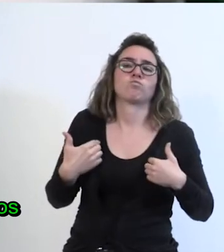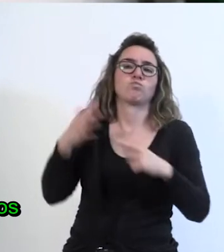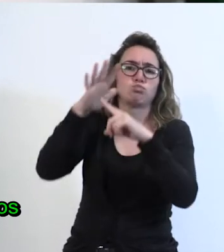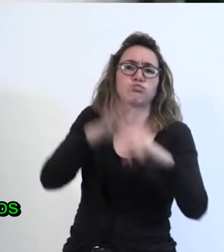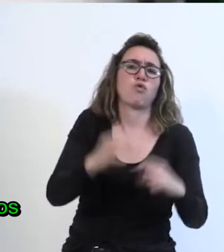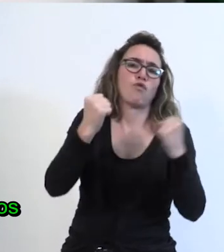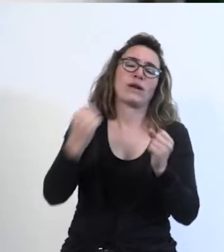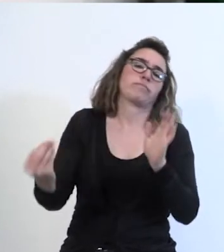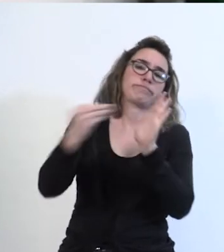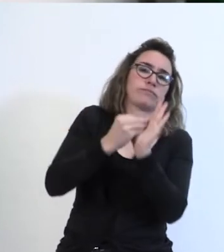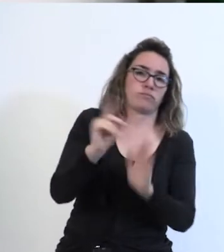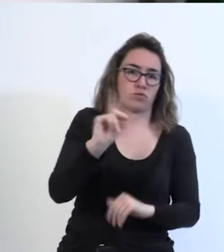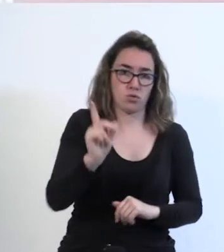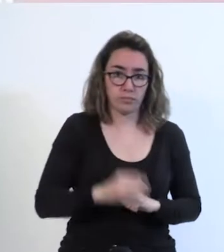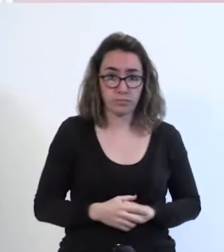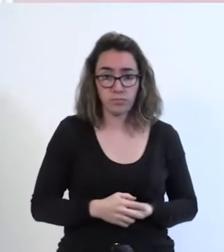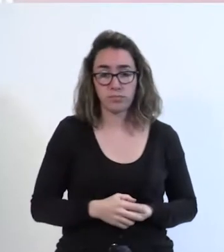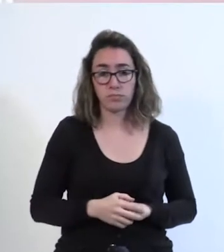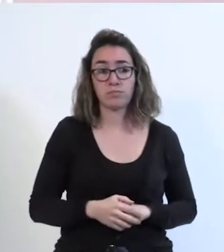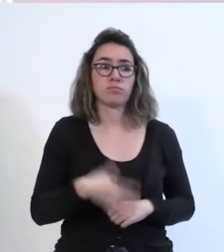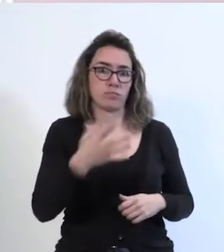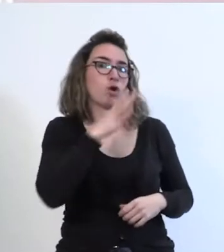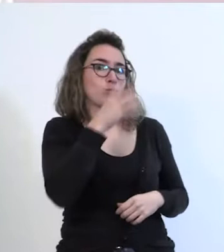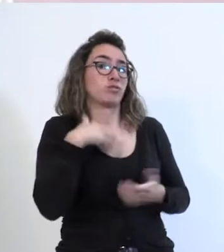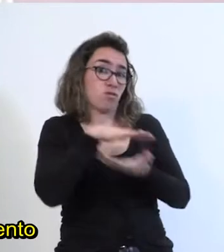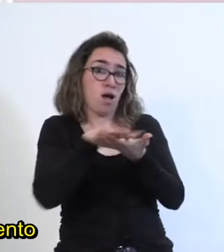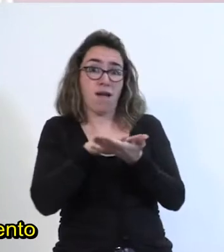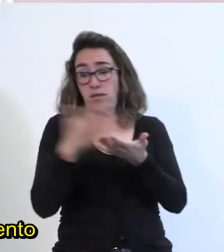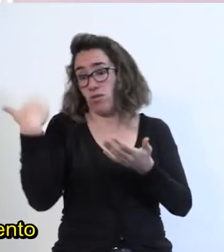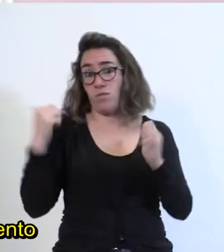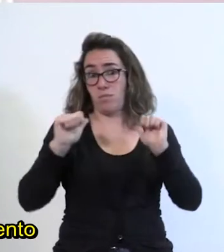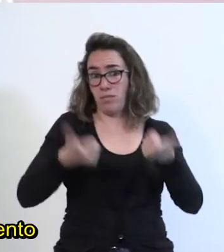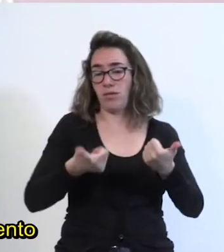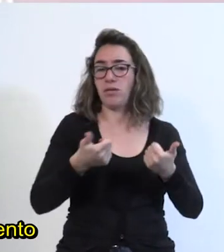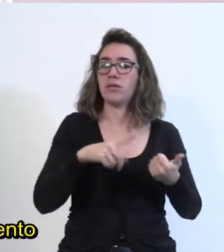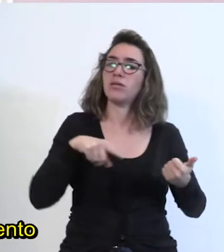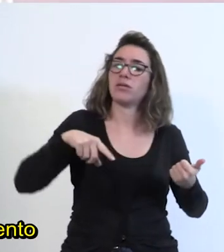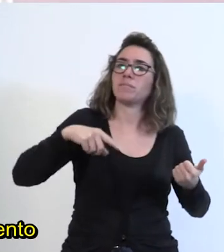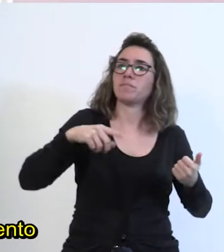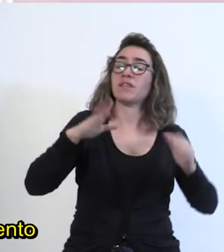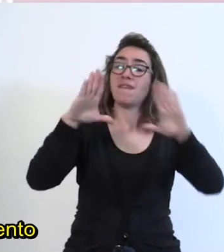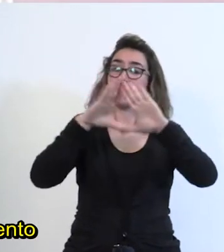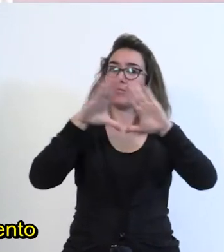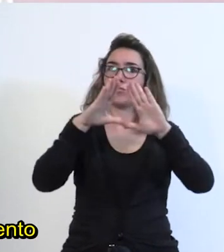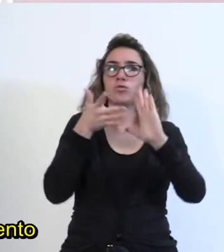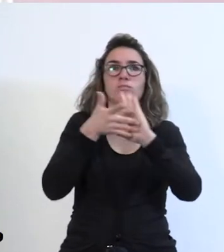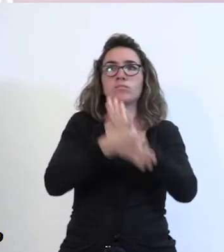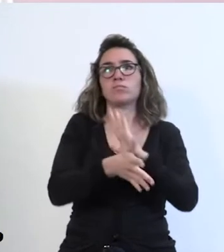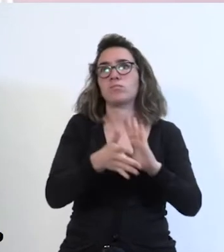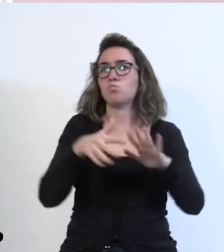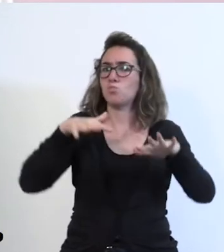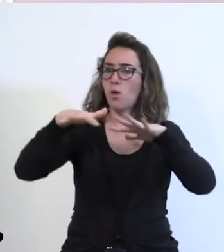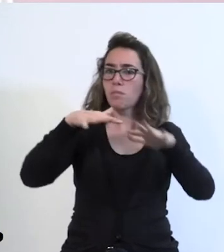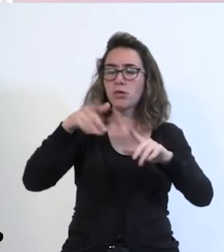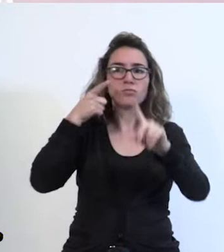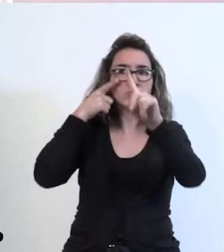humanos importante. Por lo tanto, por eso decíamos al principio, ¿no?, que el feminismo como ese movimiento